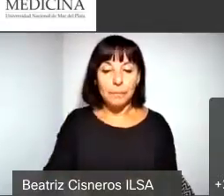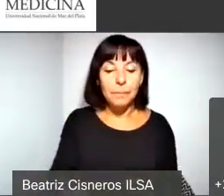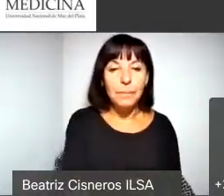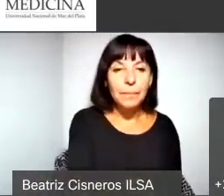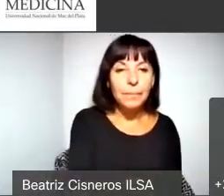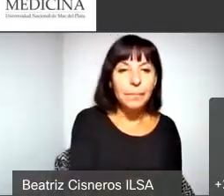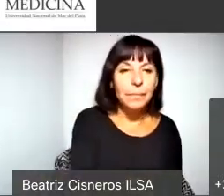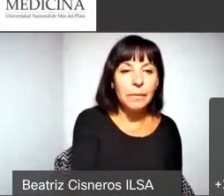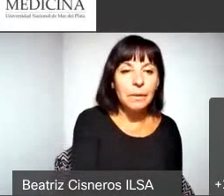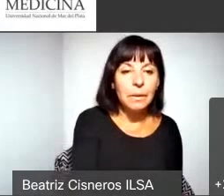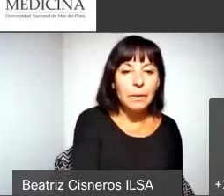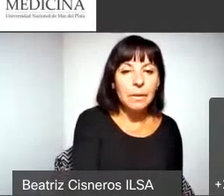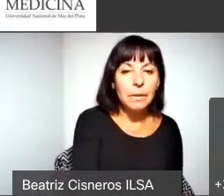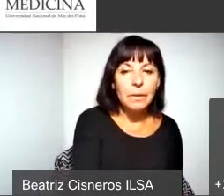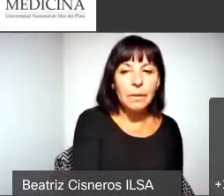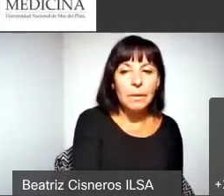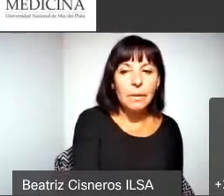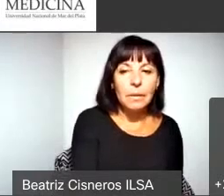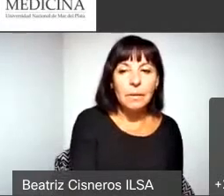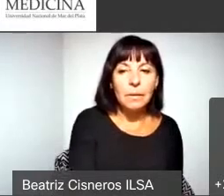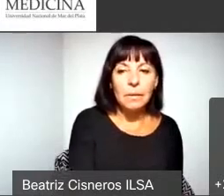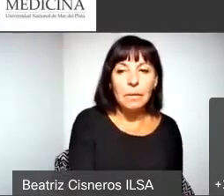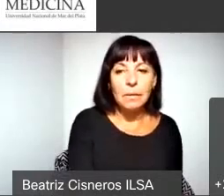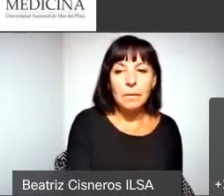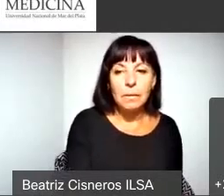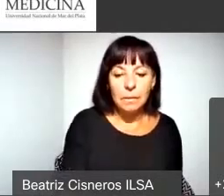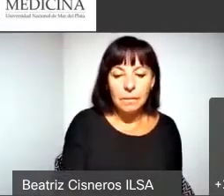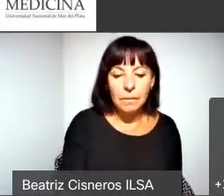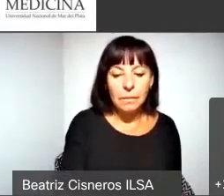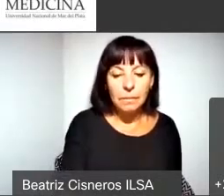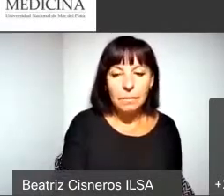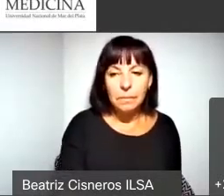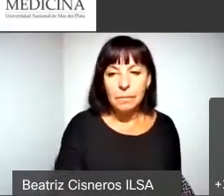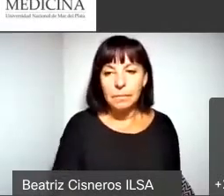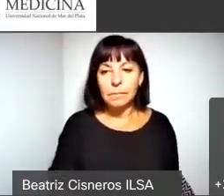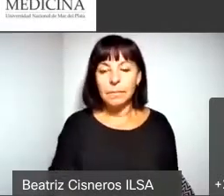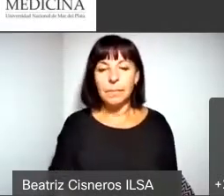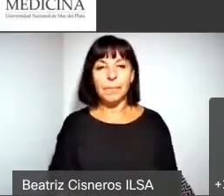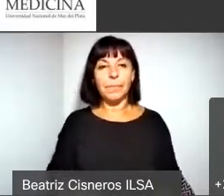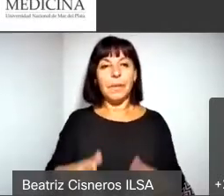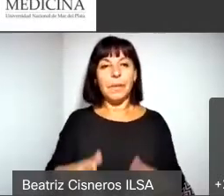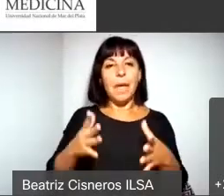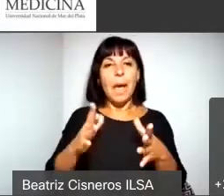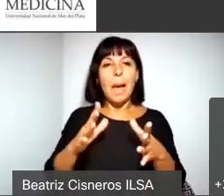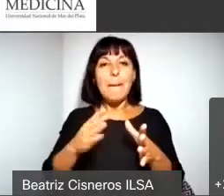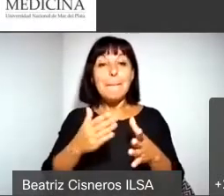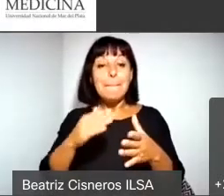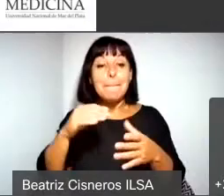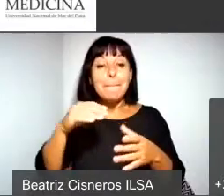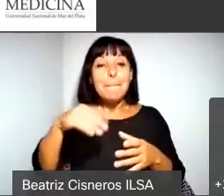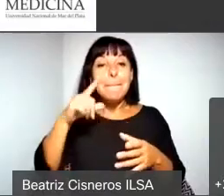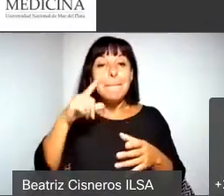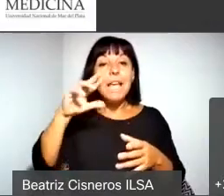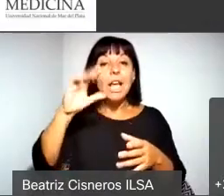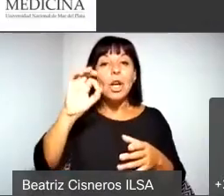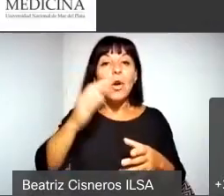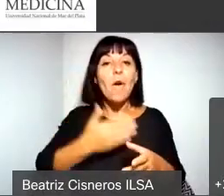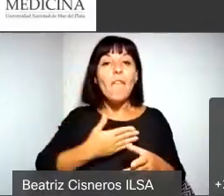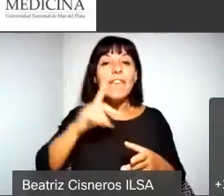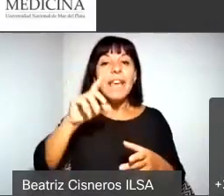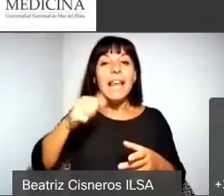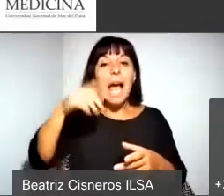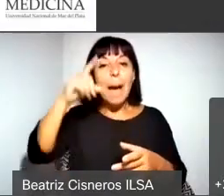¿Cómo van a formarse los microfilamentos? Van a formarse a partir de 2 cadenas que se van a entrelazar como si fueran un collar de